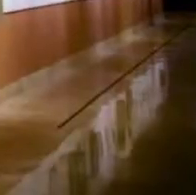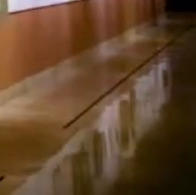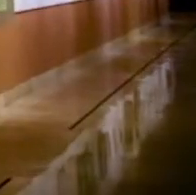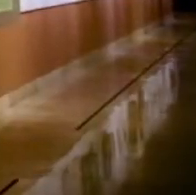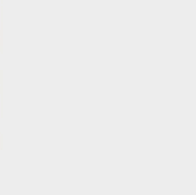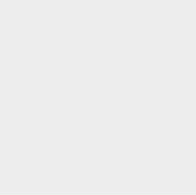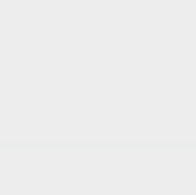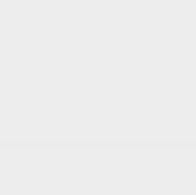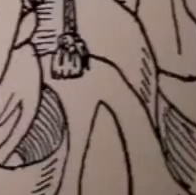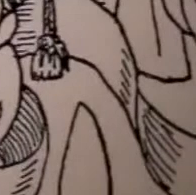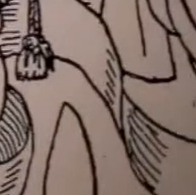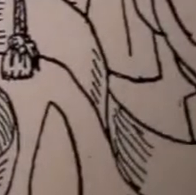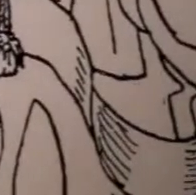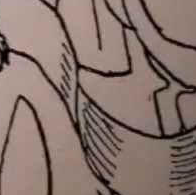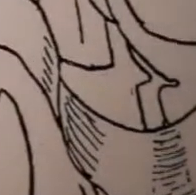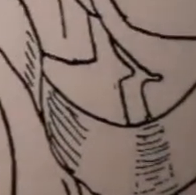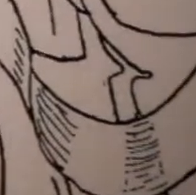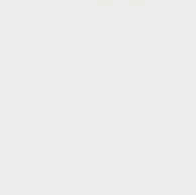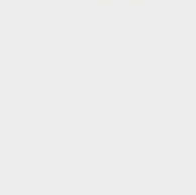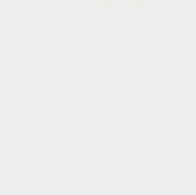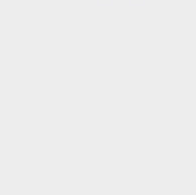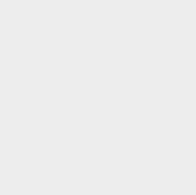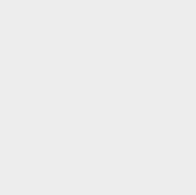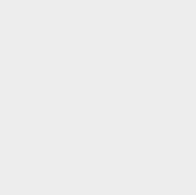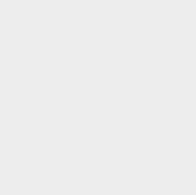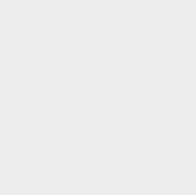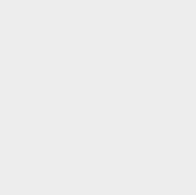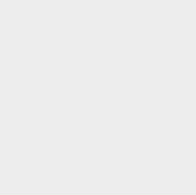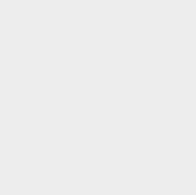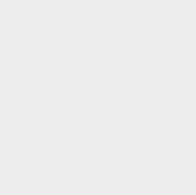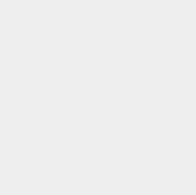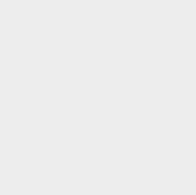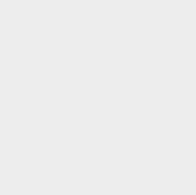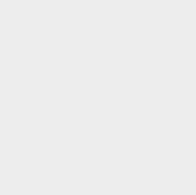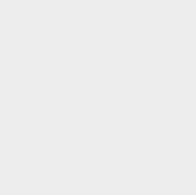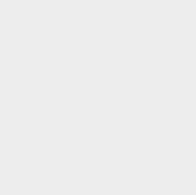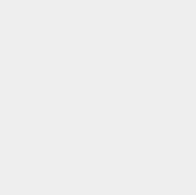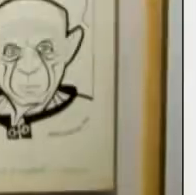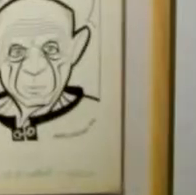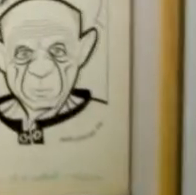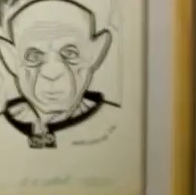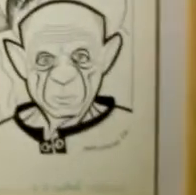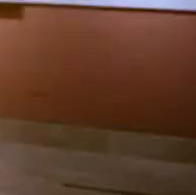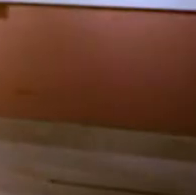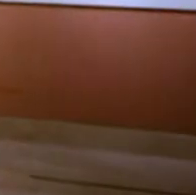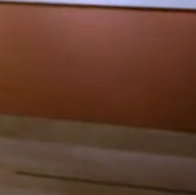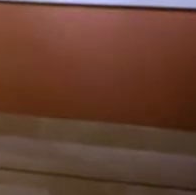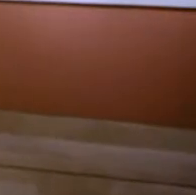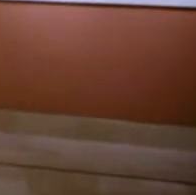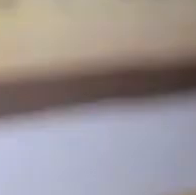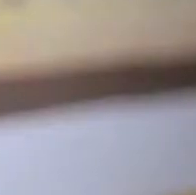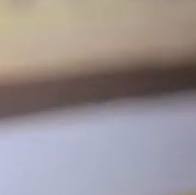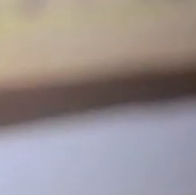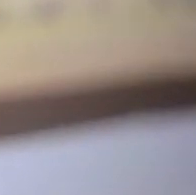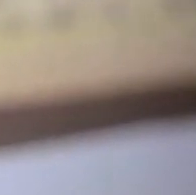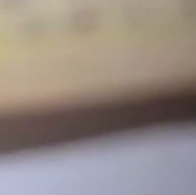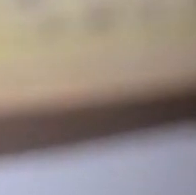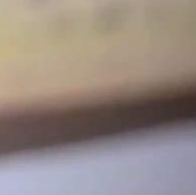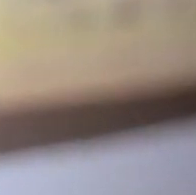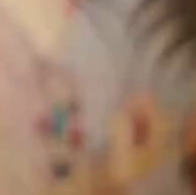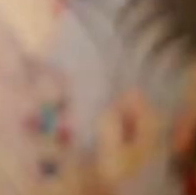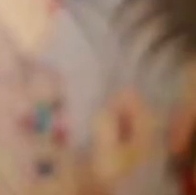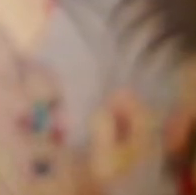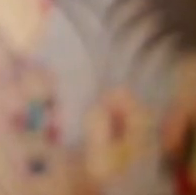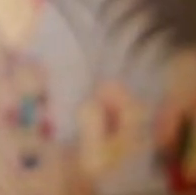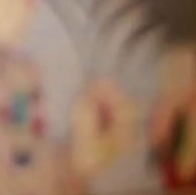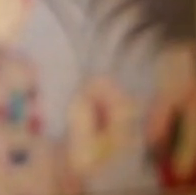El Museo de Historia Mexicana invita a la exposición 100 años de caricatura en el Universal. Un recorrido a través del humor y la sátira de